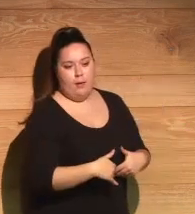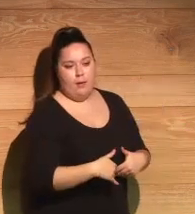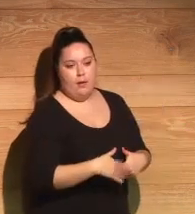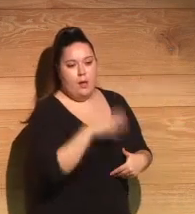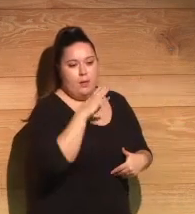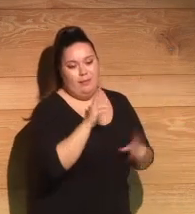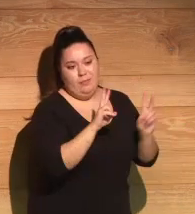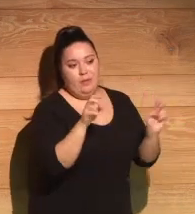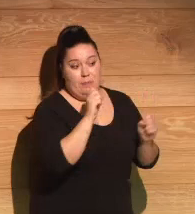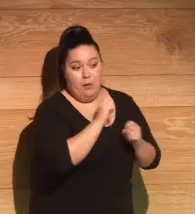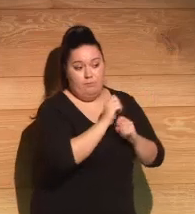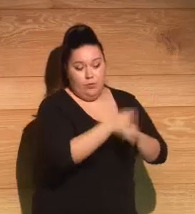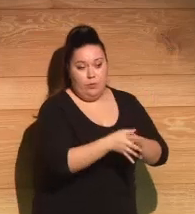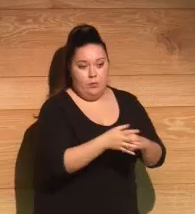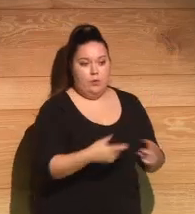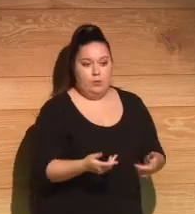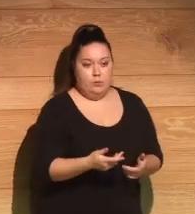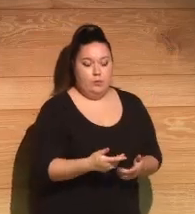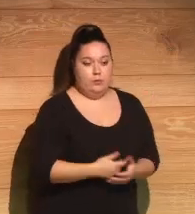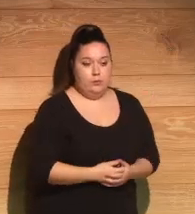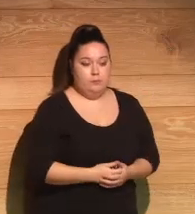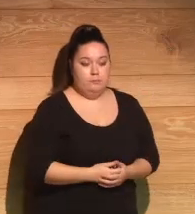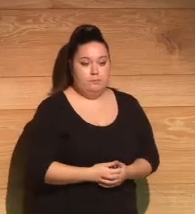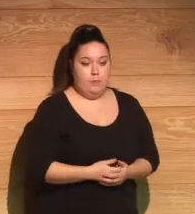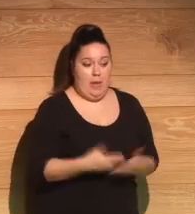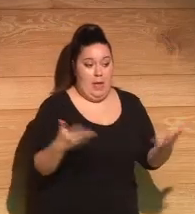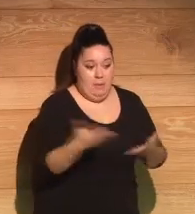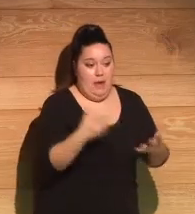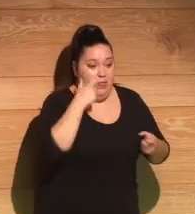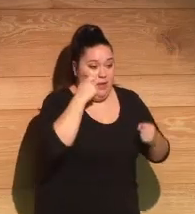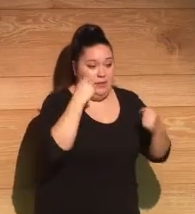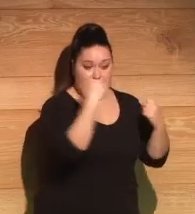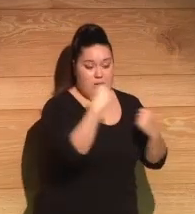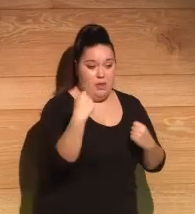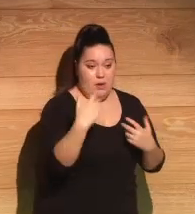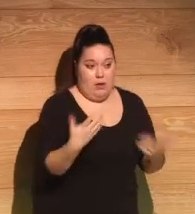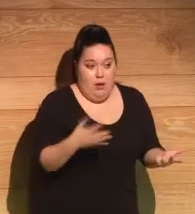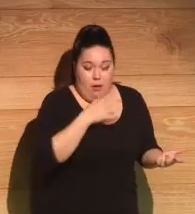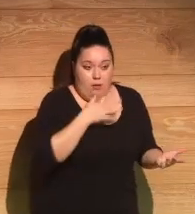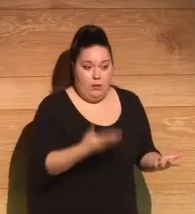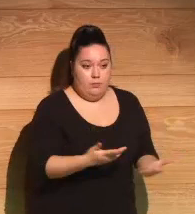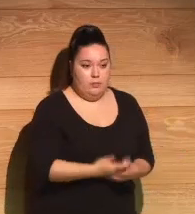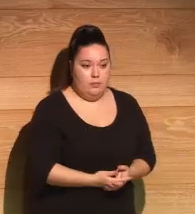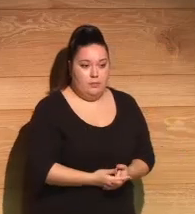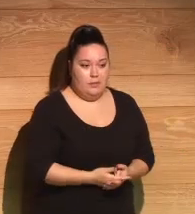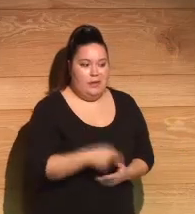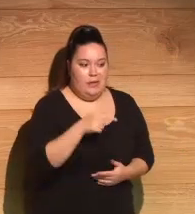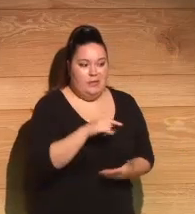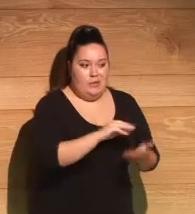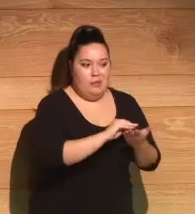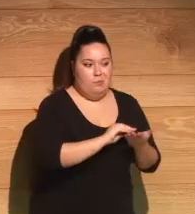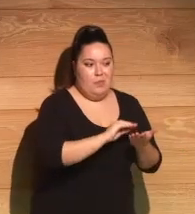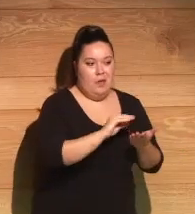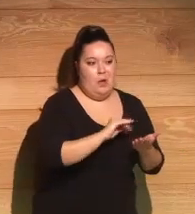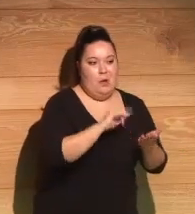digamos, muy difíciles sanitariamente como los que estamos viviendo. No sé muy bien si esto va a cambiar mucho el asunto, no precisamente para